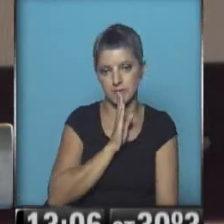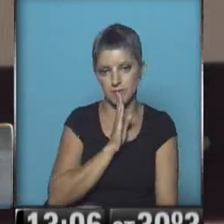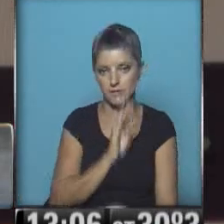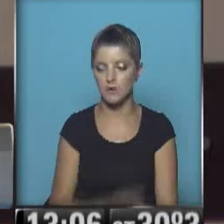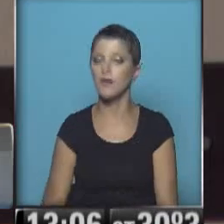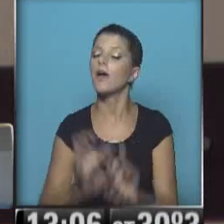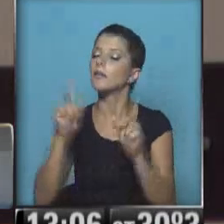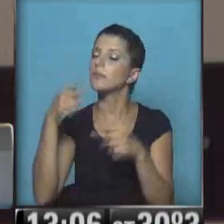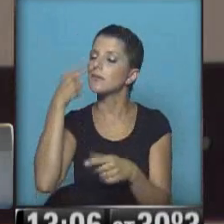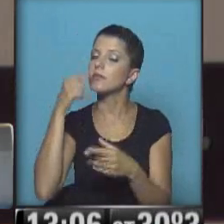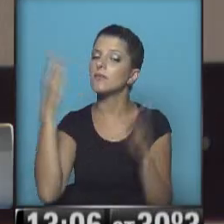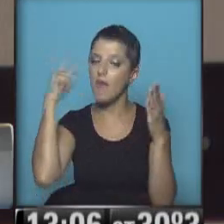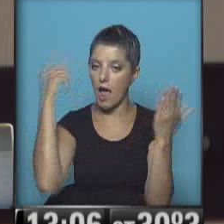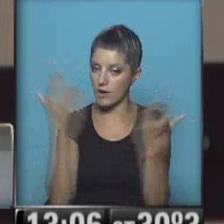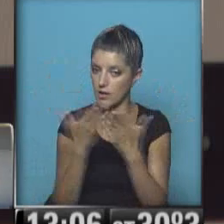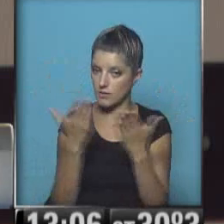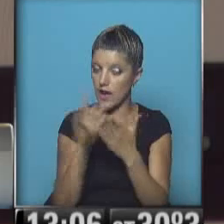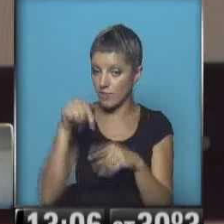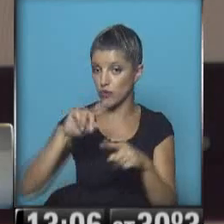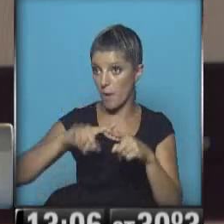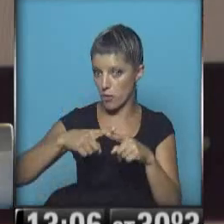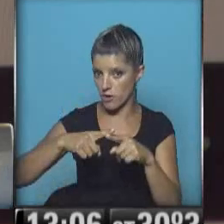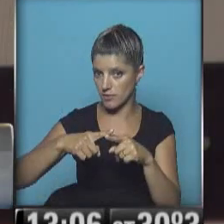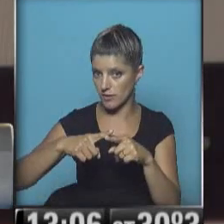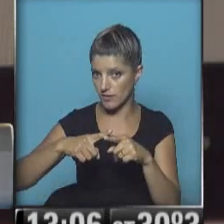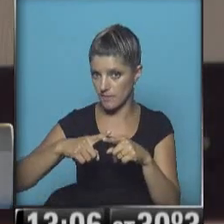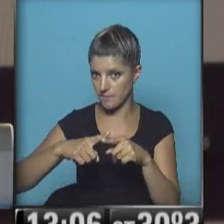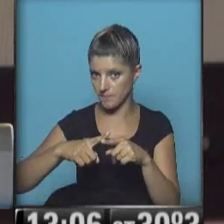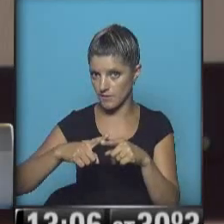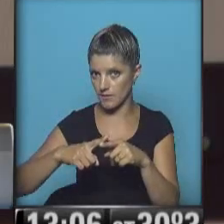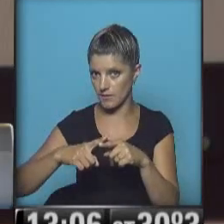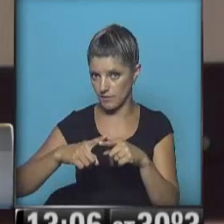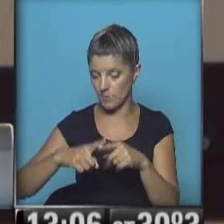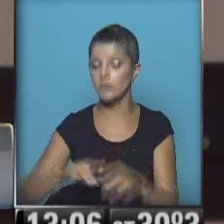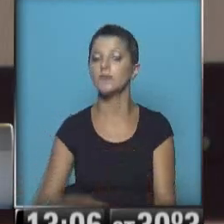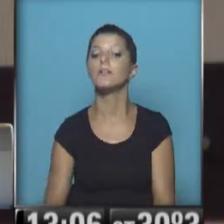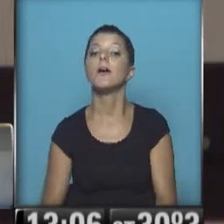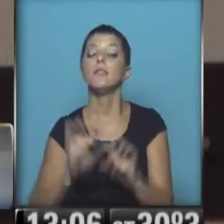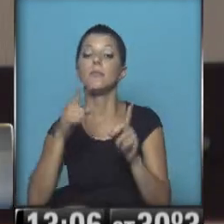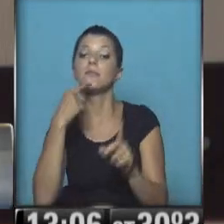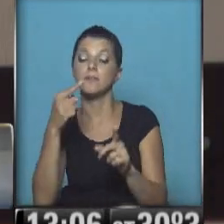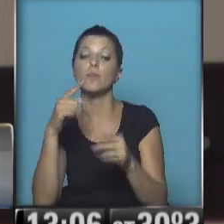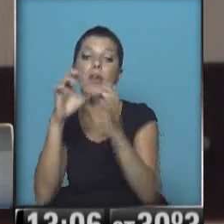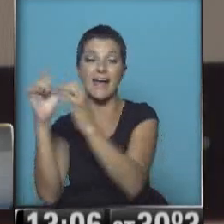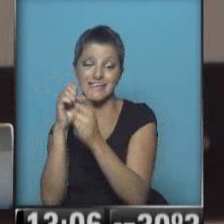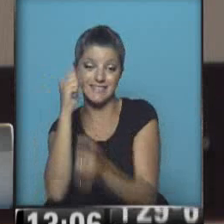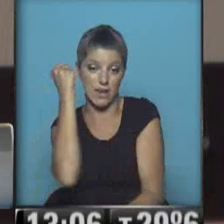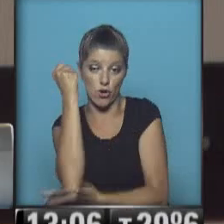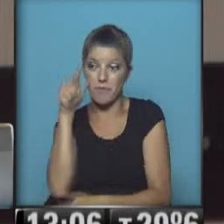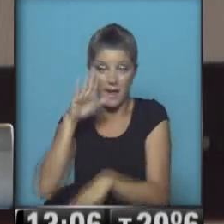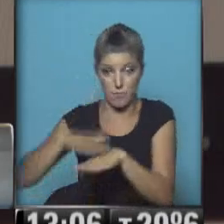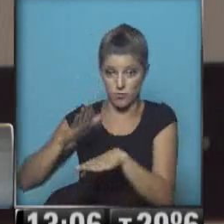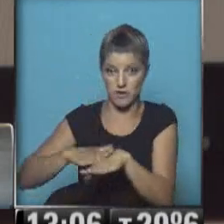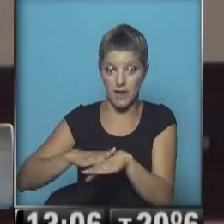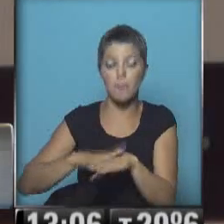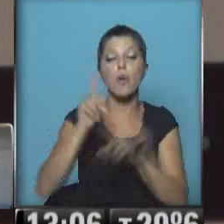reflejo político que tiene esto, ¿no? También, digamos, la no traducción como resultado de la crisis económica y el reflejo en el discurso